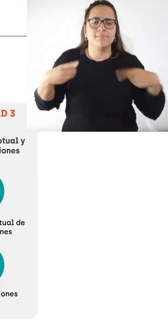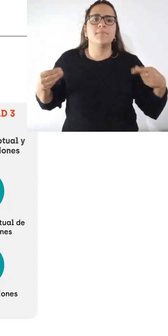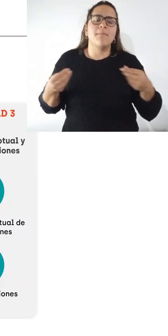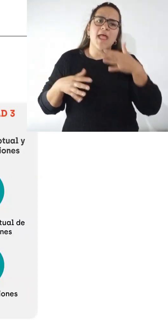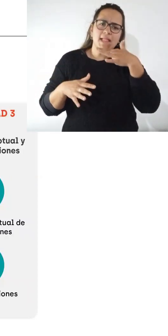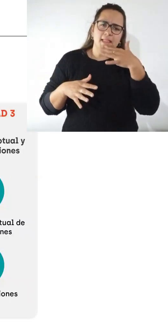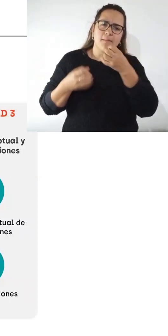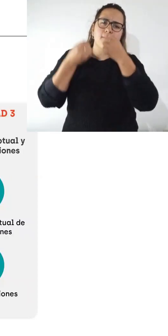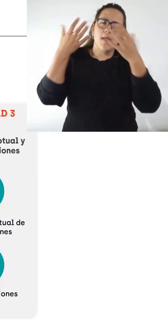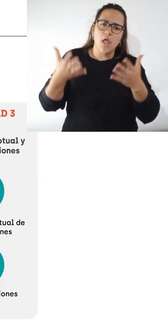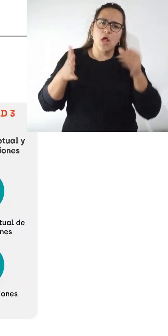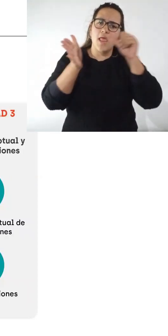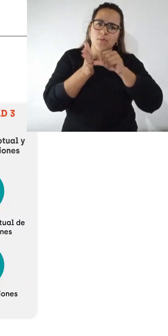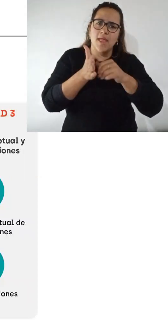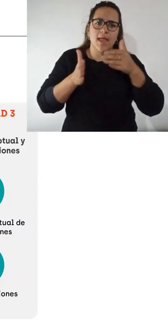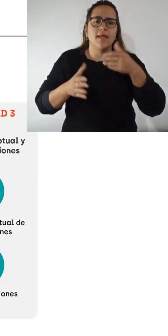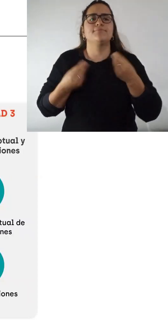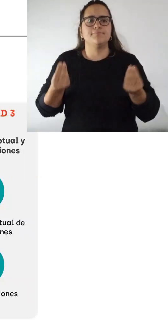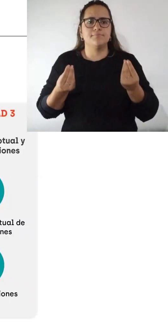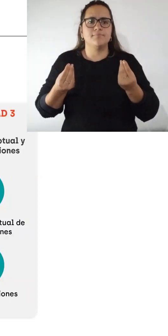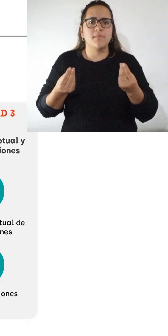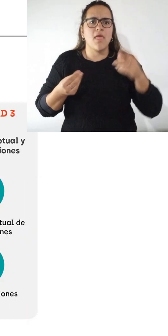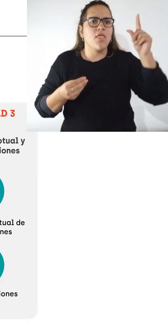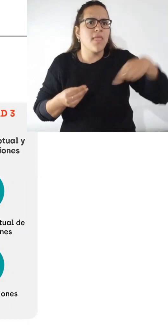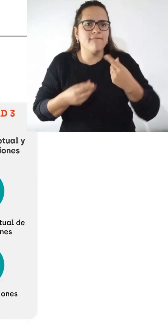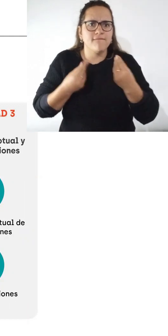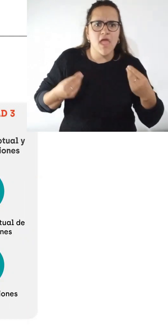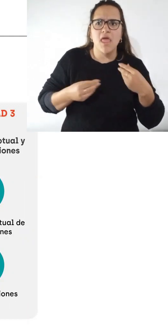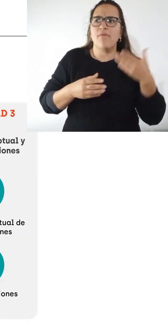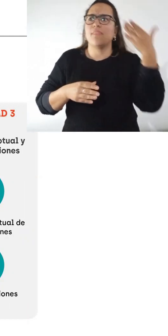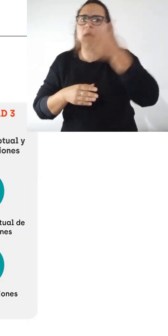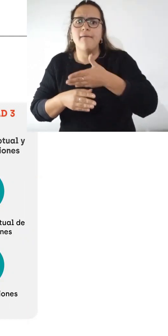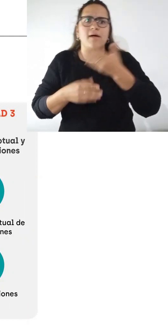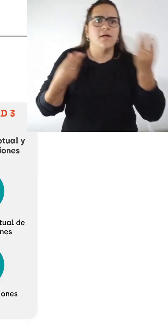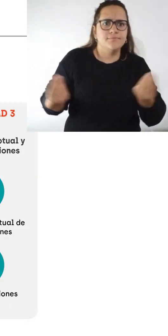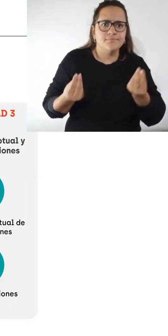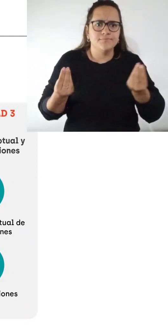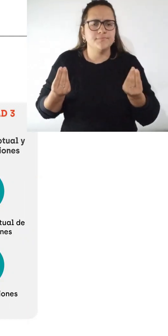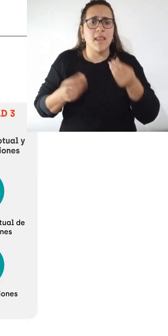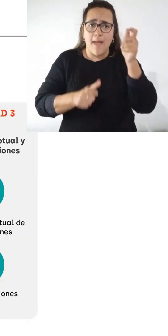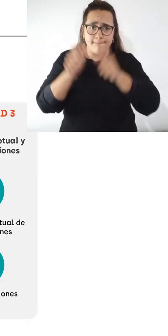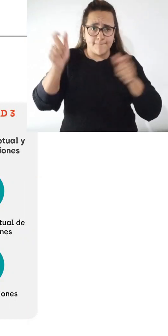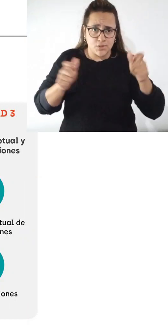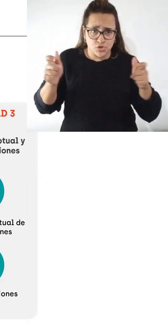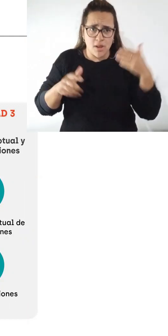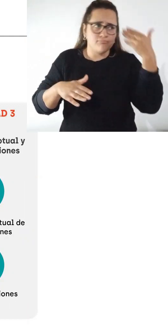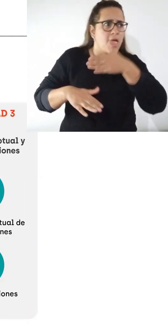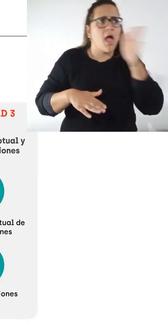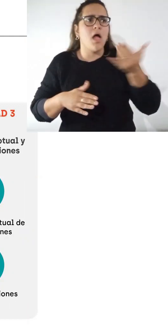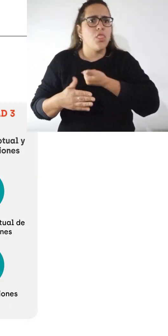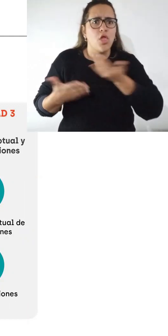contextualización para entender mucho mejor la ciudad, de dónde vienen y a dónde van las